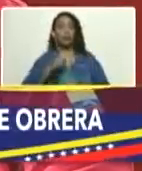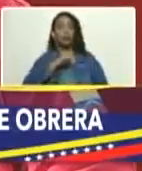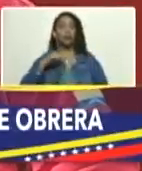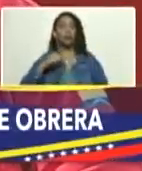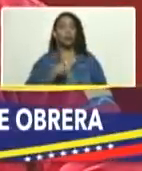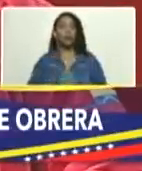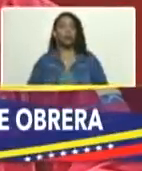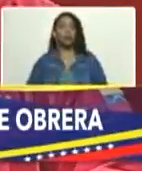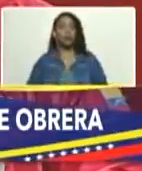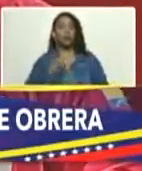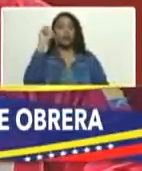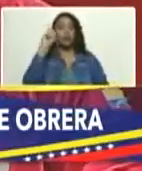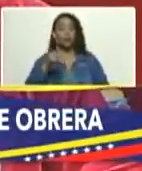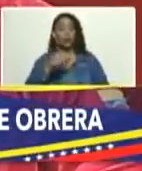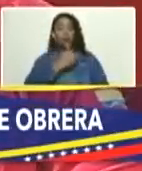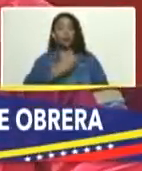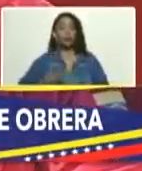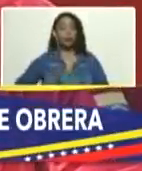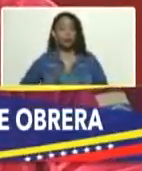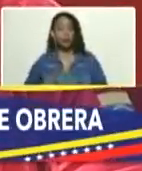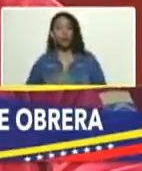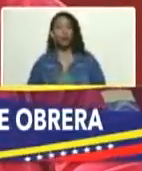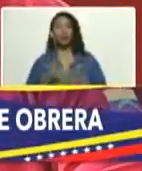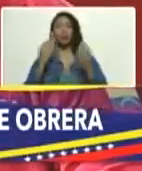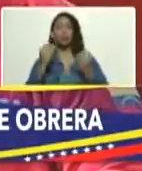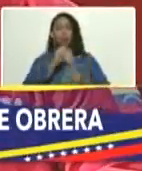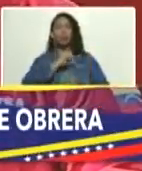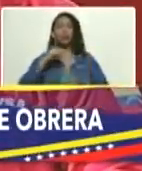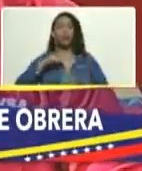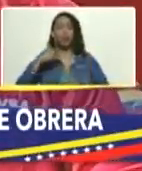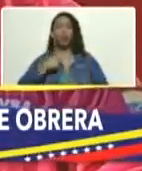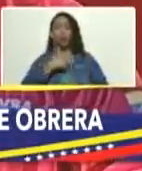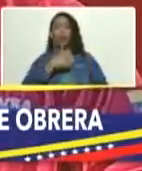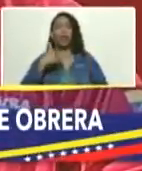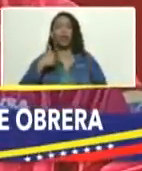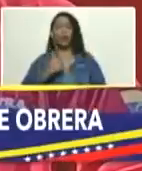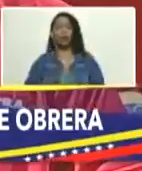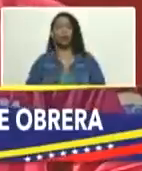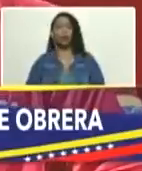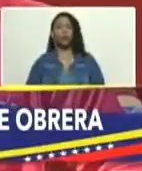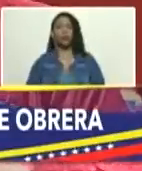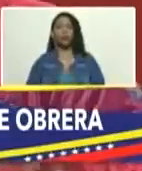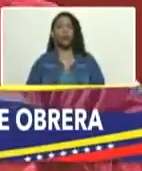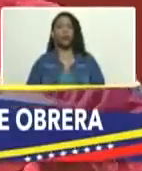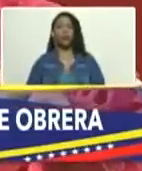También, presidente, muy personalmente le quiero